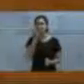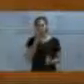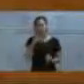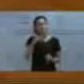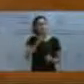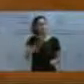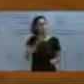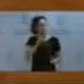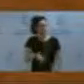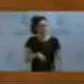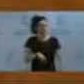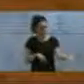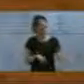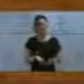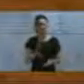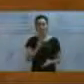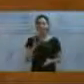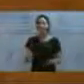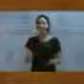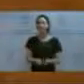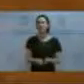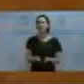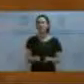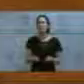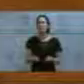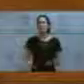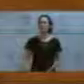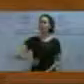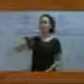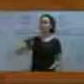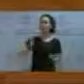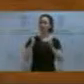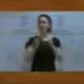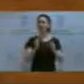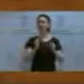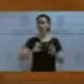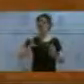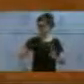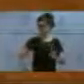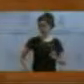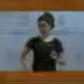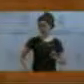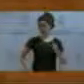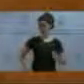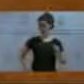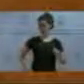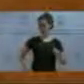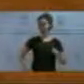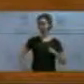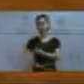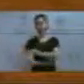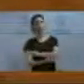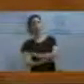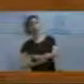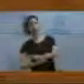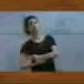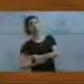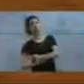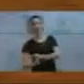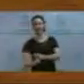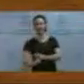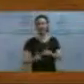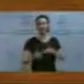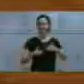reconocer en nombre del Partido Popular con una gran medalla. Ni son muy ricos ni son muy pobres, son los que se esfuerzan día a día, los